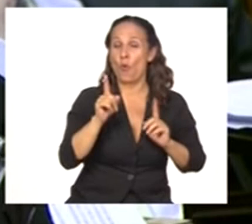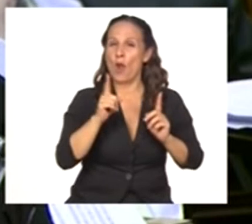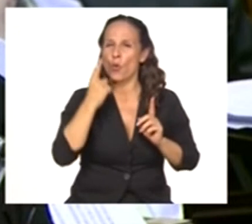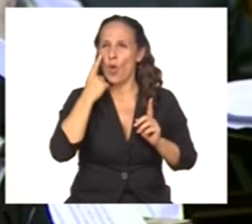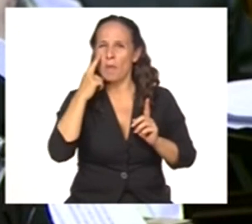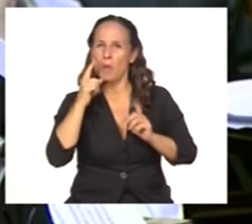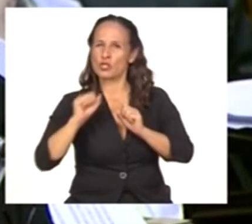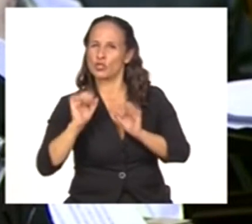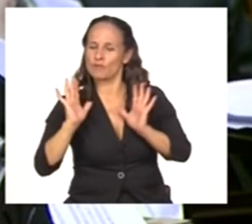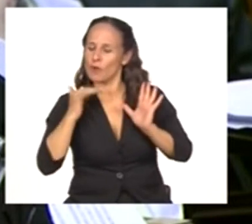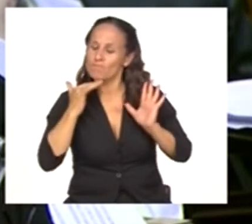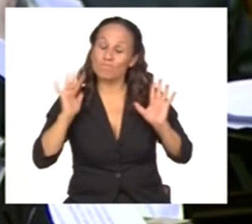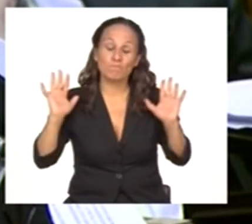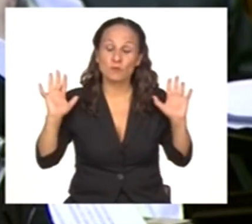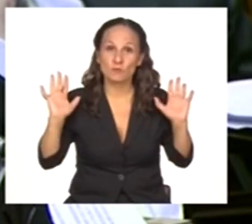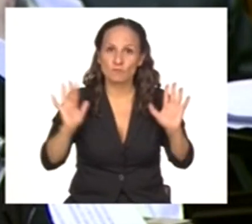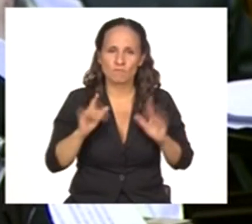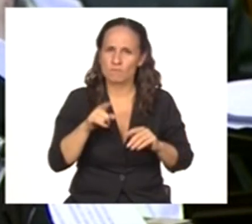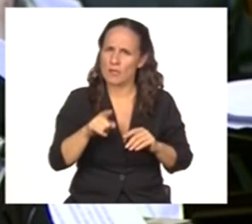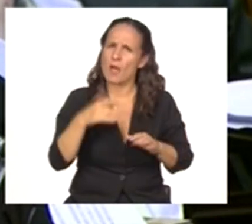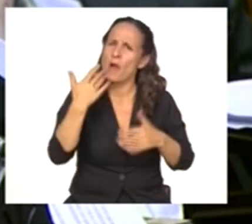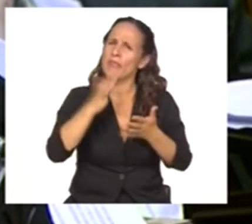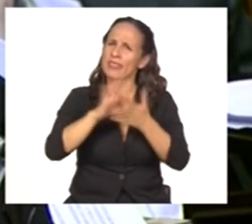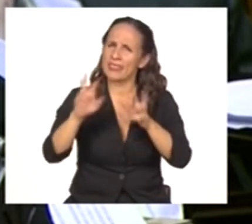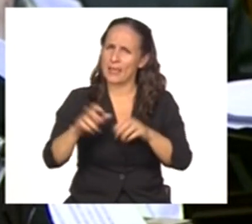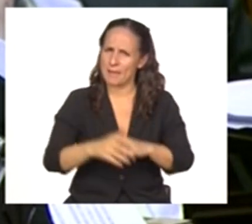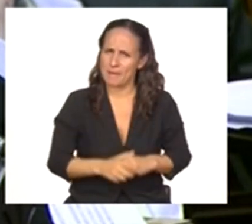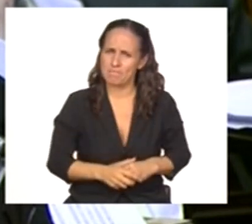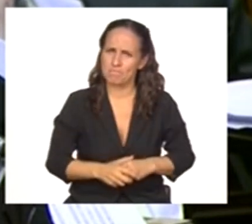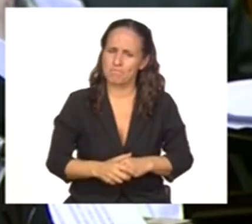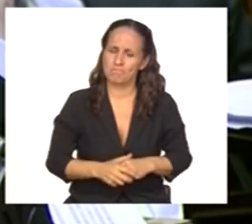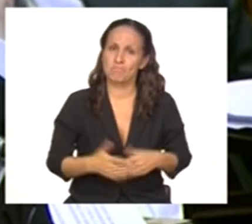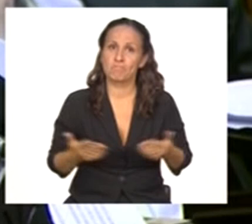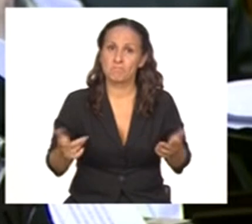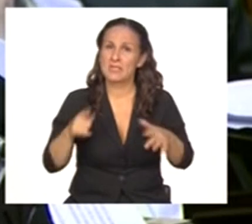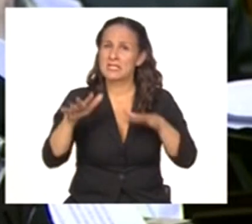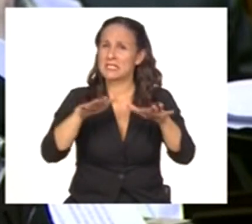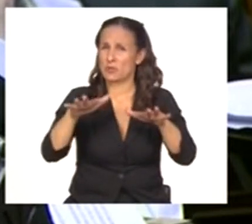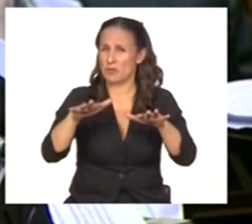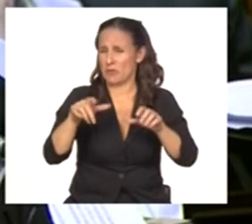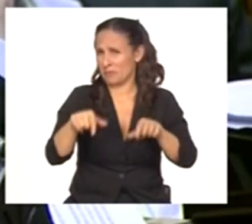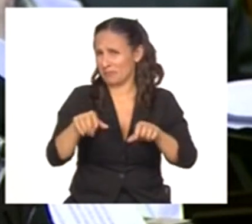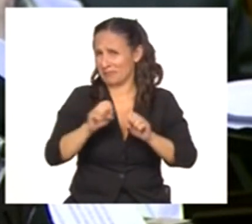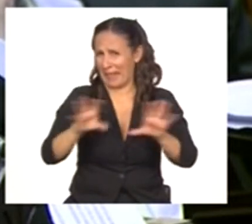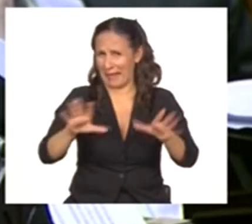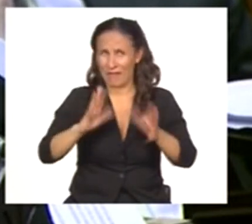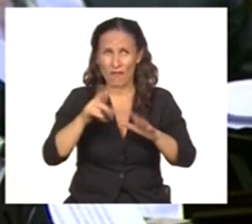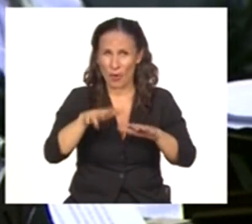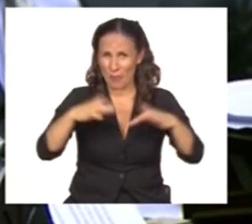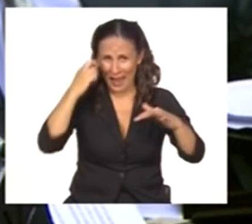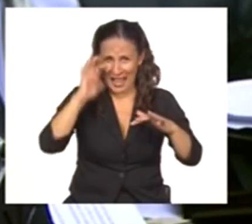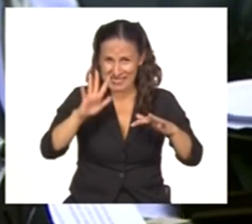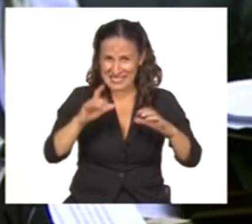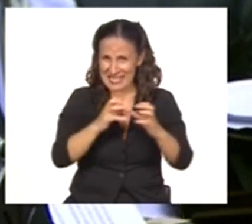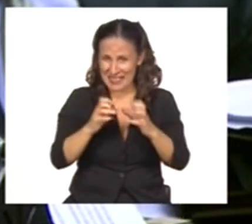intencionalidad, se ha hablado mucho de esto. En un contexto realmente vergonzante de discusión en el Parlamento de la